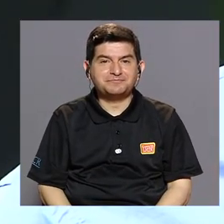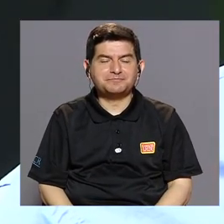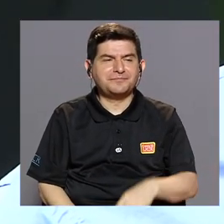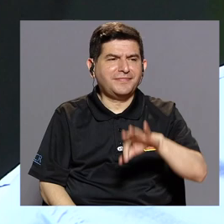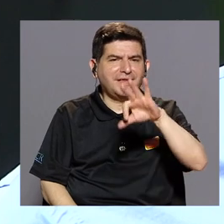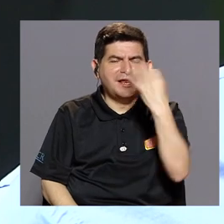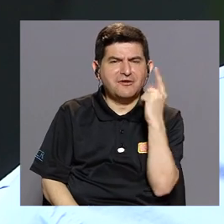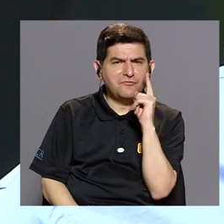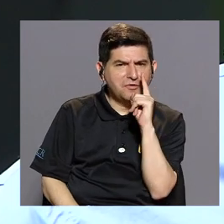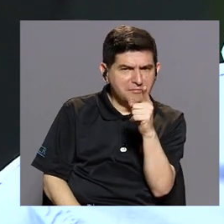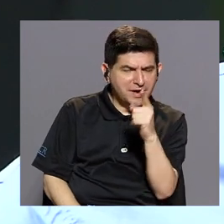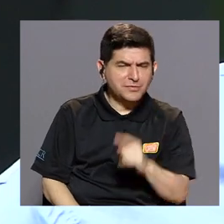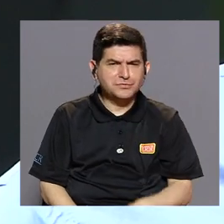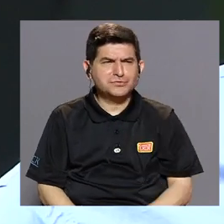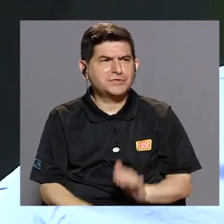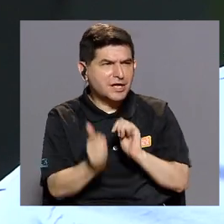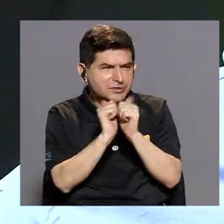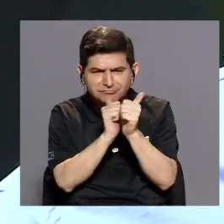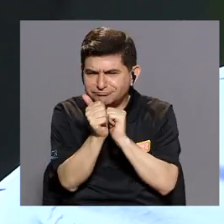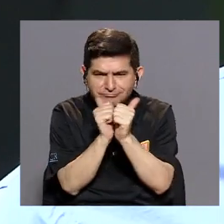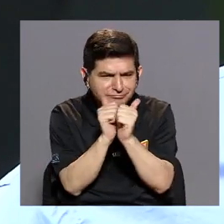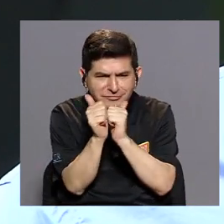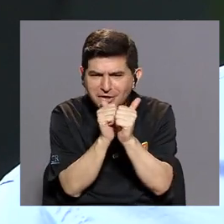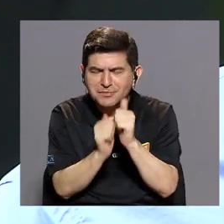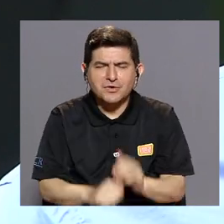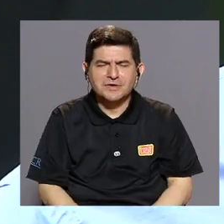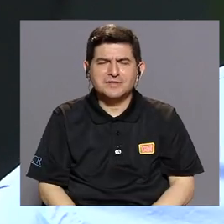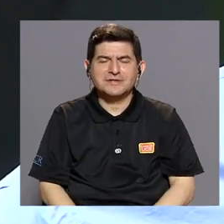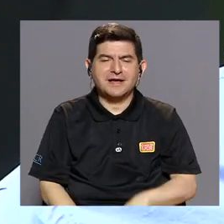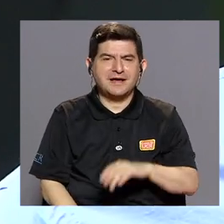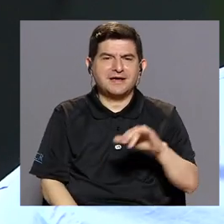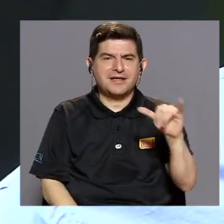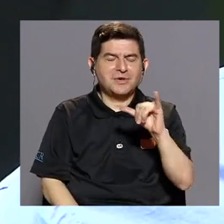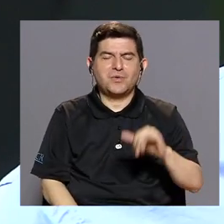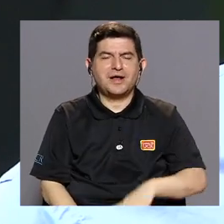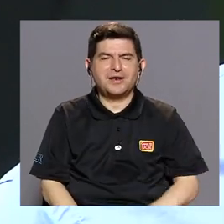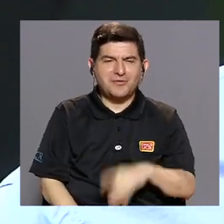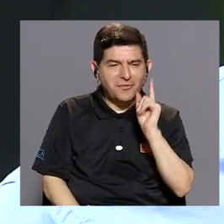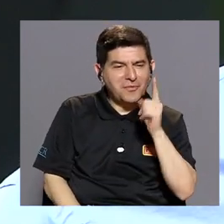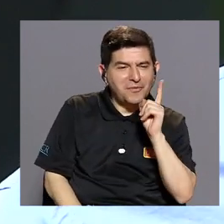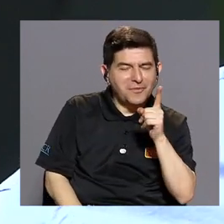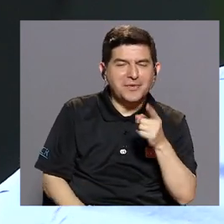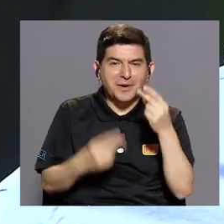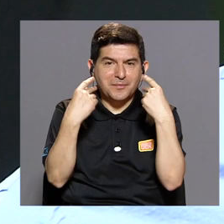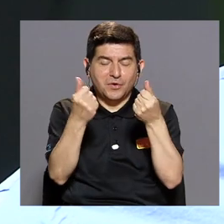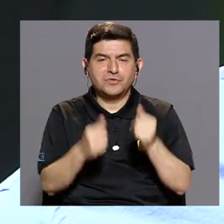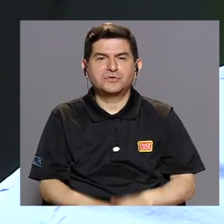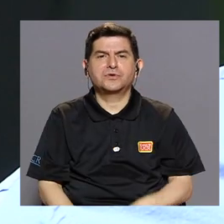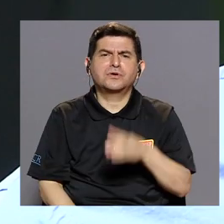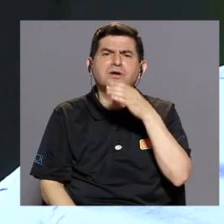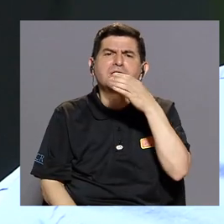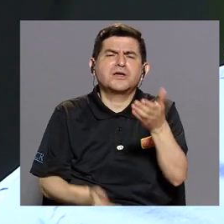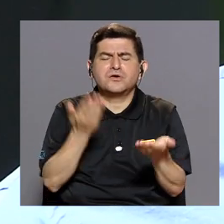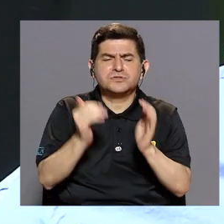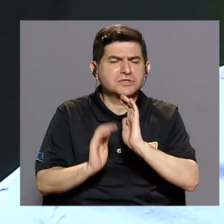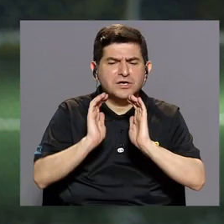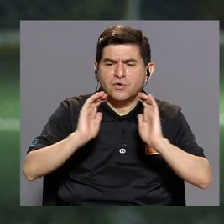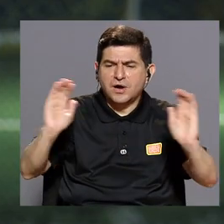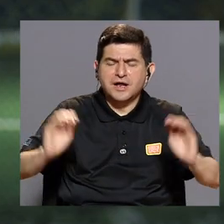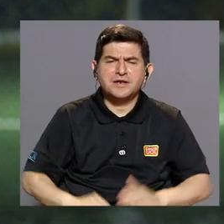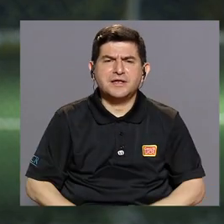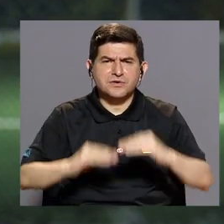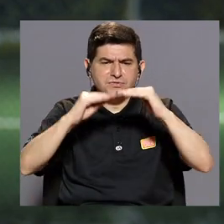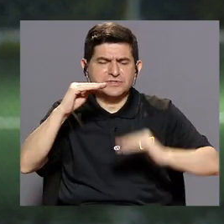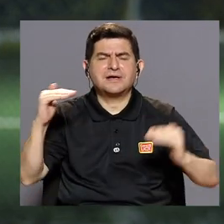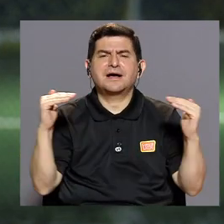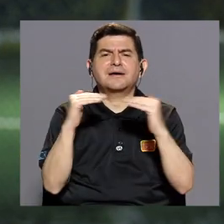La forma en la que usted venía haciendo deporte cada vez le hacía un llamado de atención, claro, urgente. Una recomendación sobre todo para los niños que están en